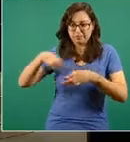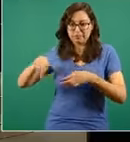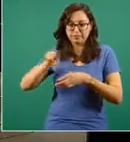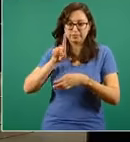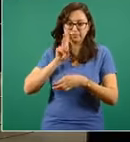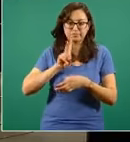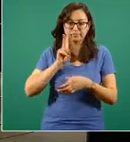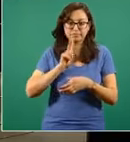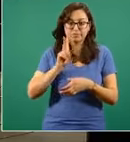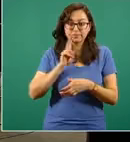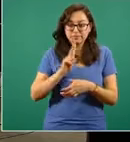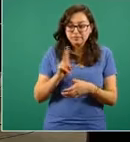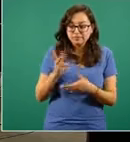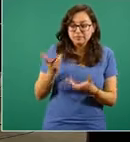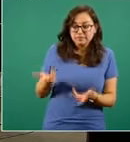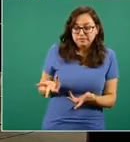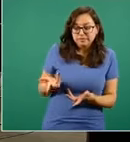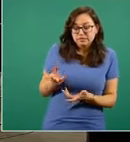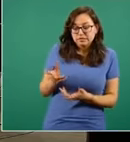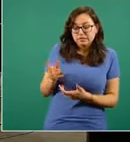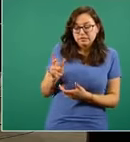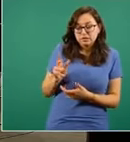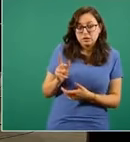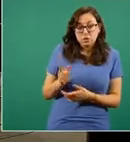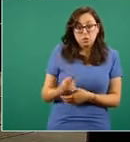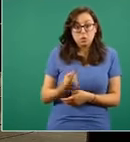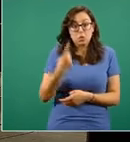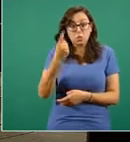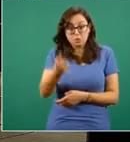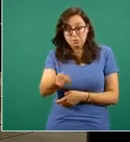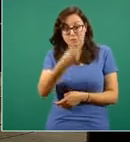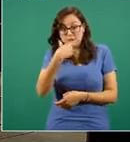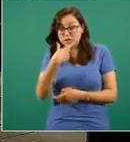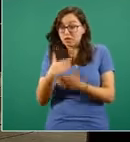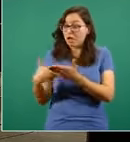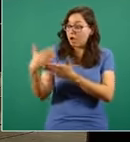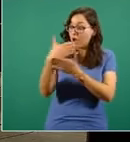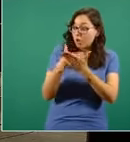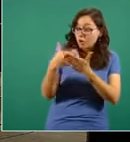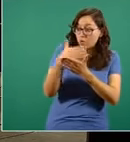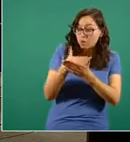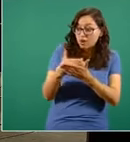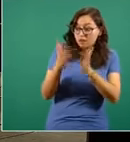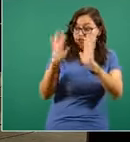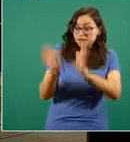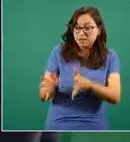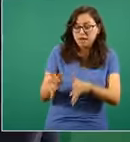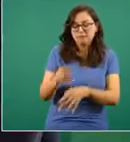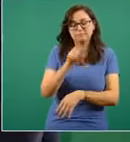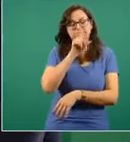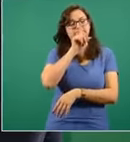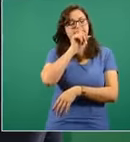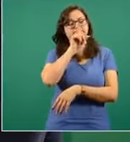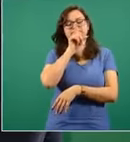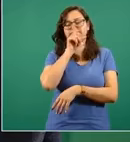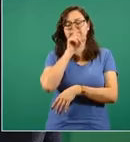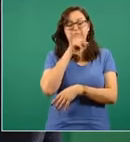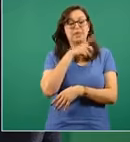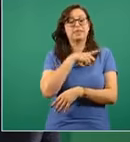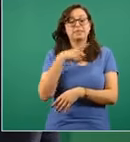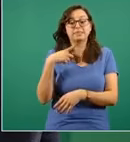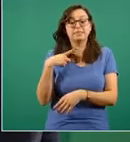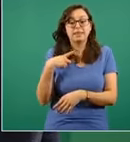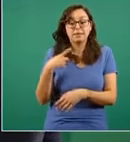momento atribuir una mejora o una curación a un medicamento, pues tiene que ver con el